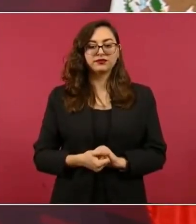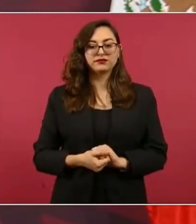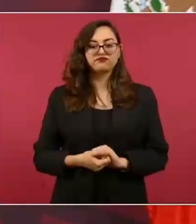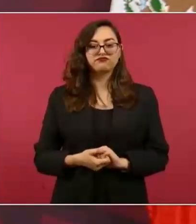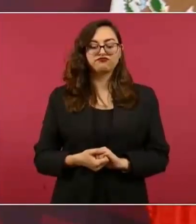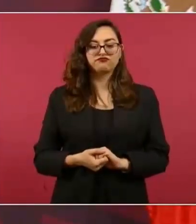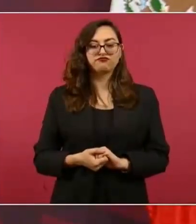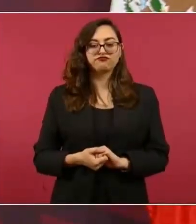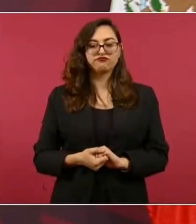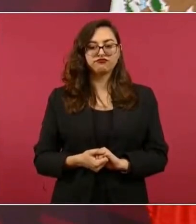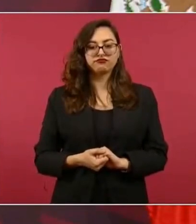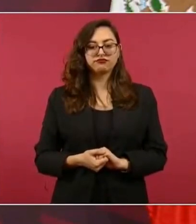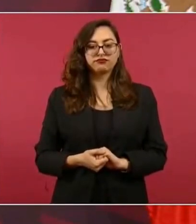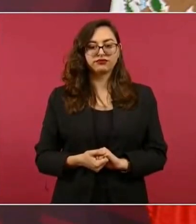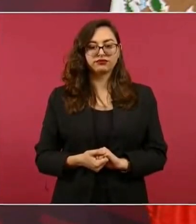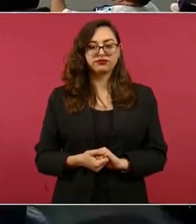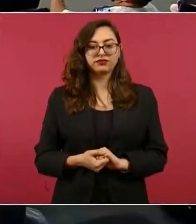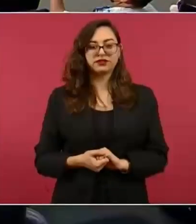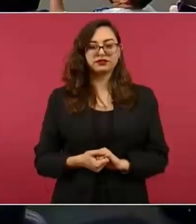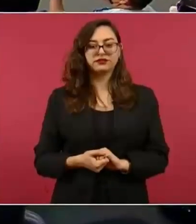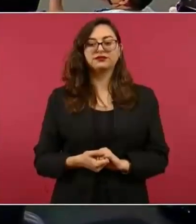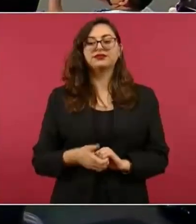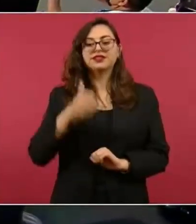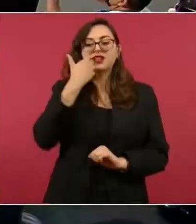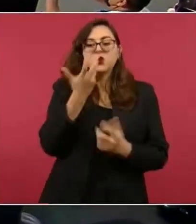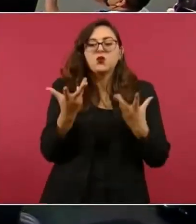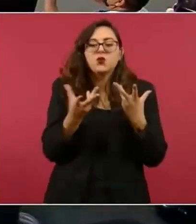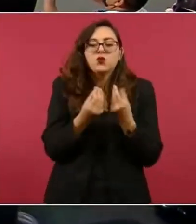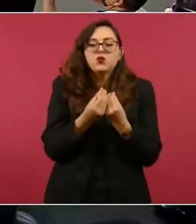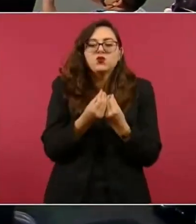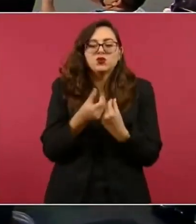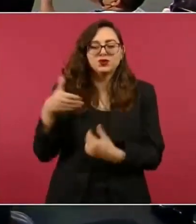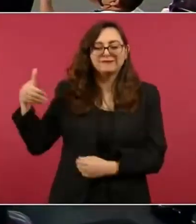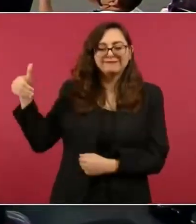Sí, sí, no, pero es que están juntos, es que los quiero juntitos.